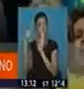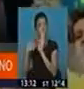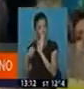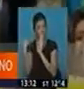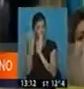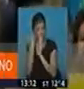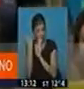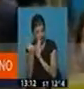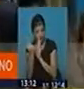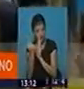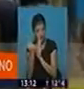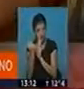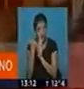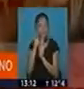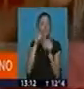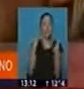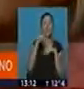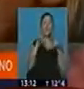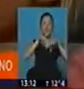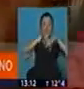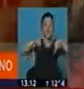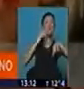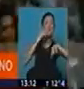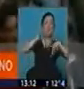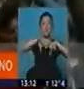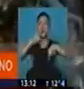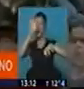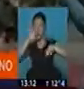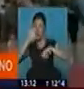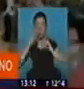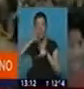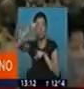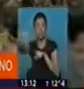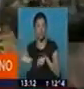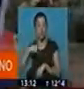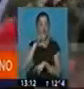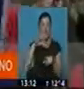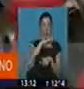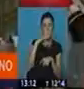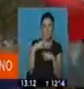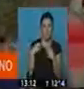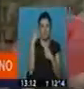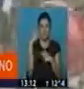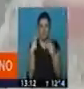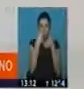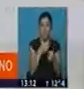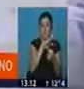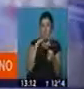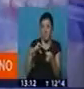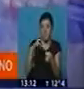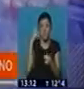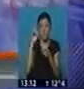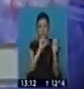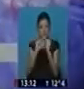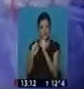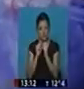incidencia en el voto al Brexit, que presuntamente reforzó al oficialismo del PP tras sembrar incertidumbre en la región.